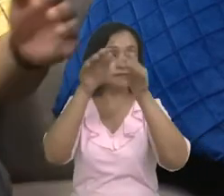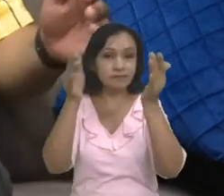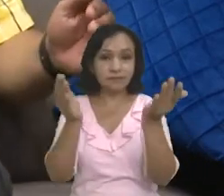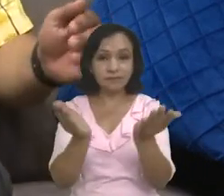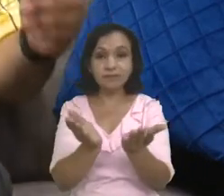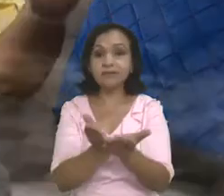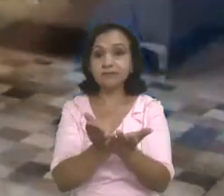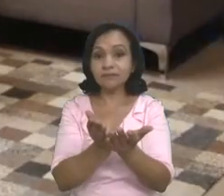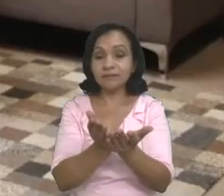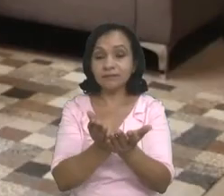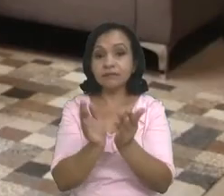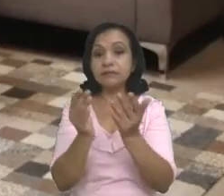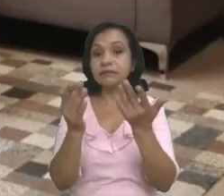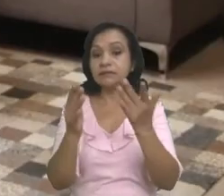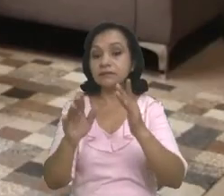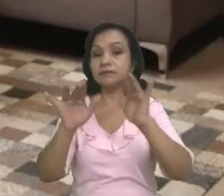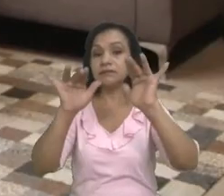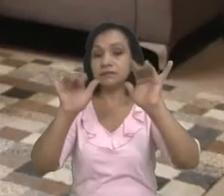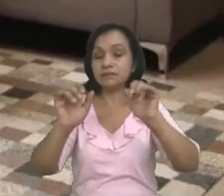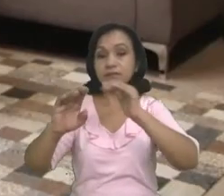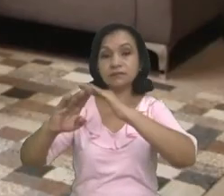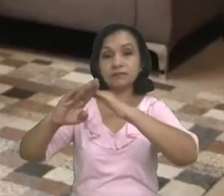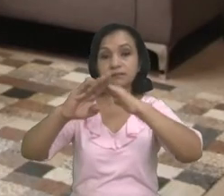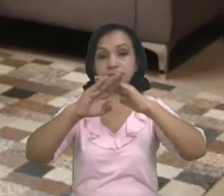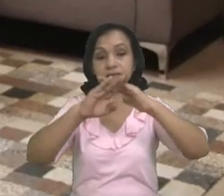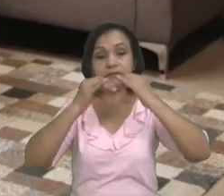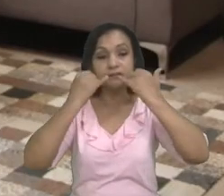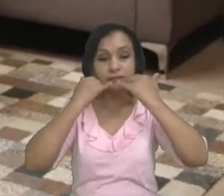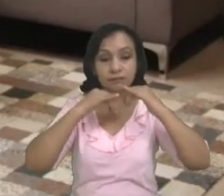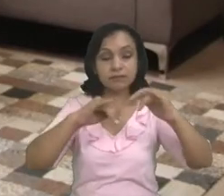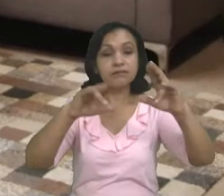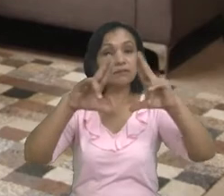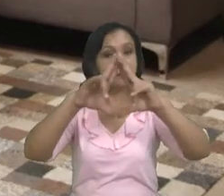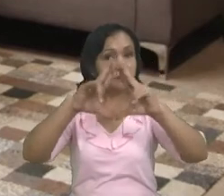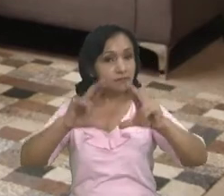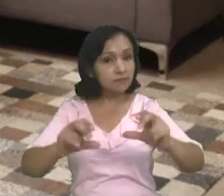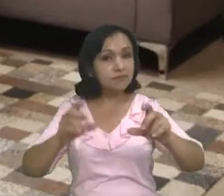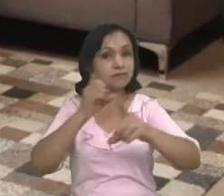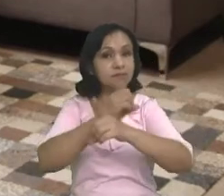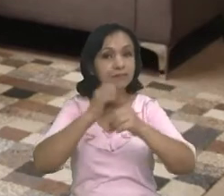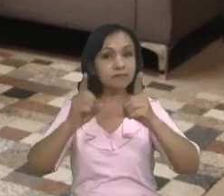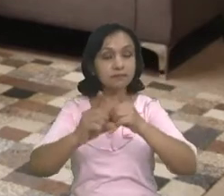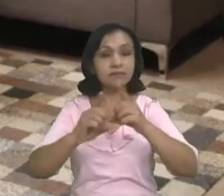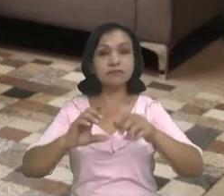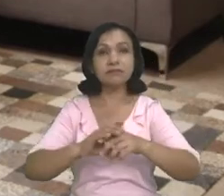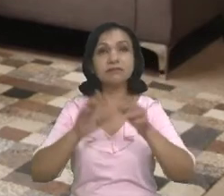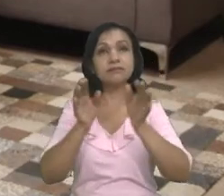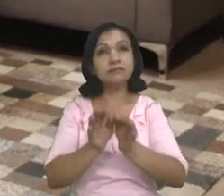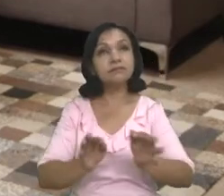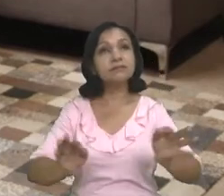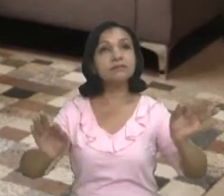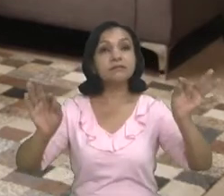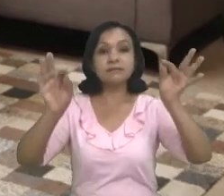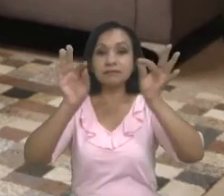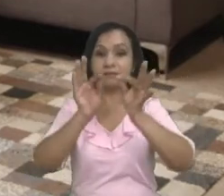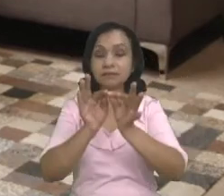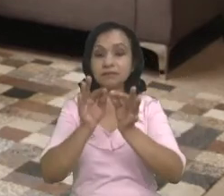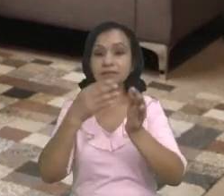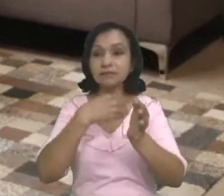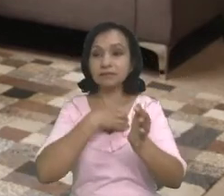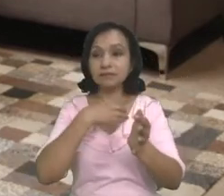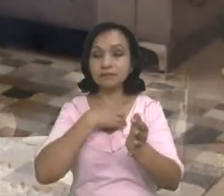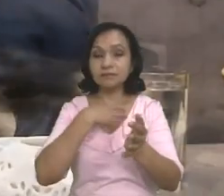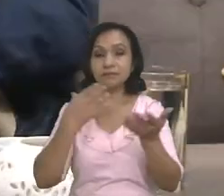repercusiones a nivel preventivo e informativo en nuestro país doctor bueno es importante no que nosotros